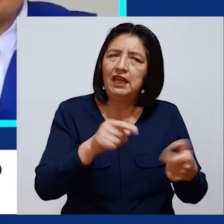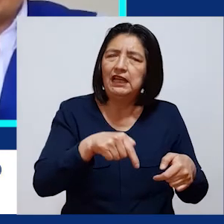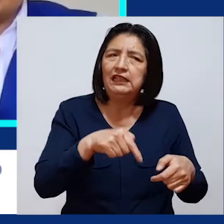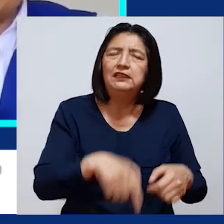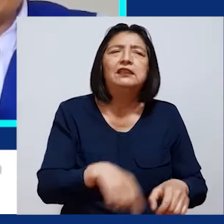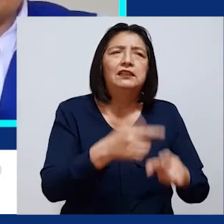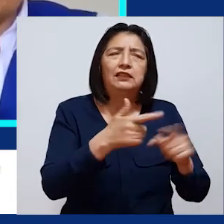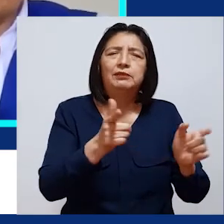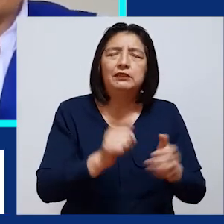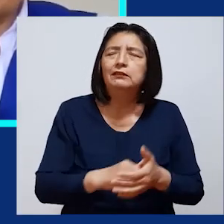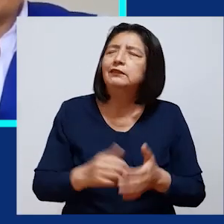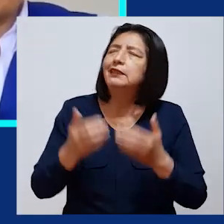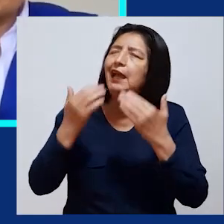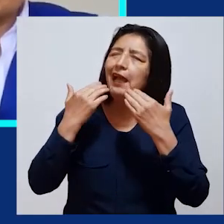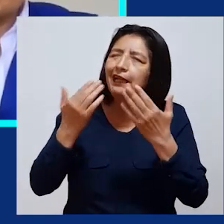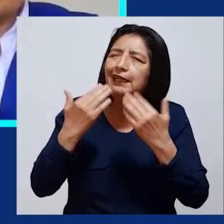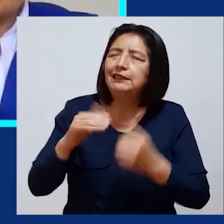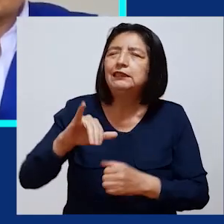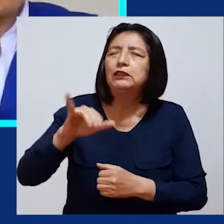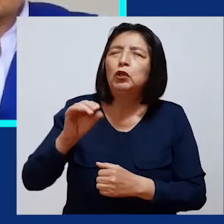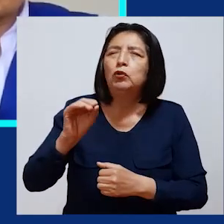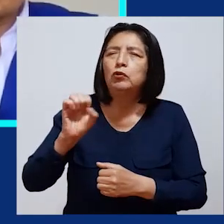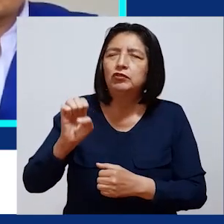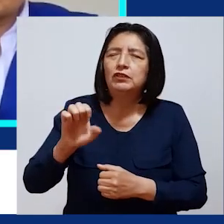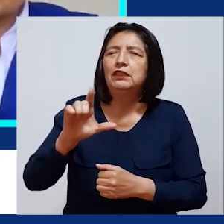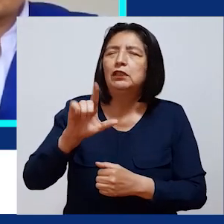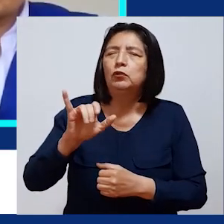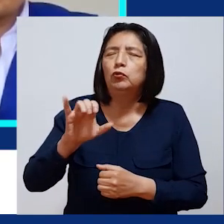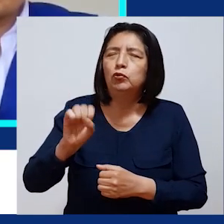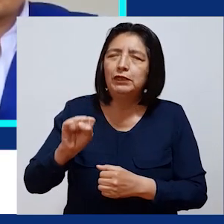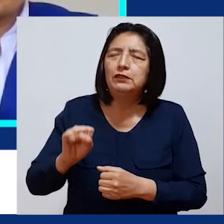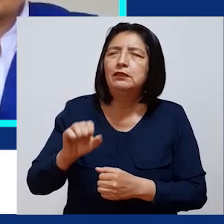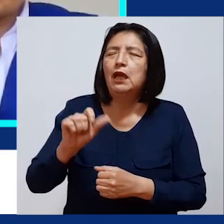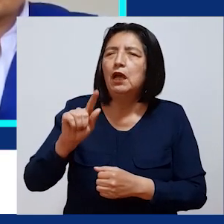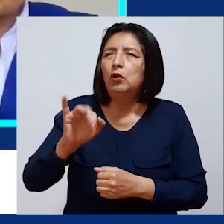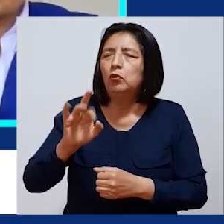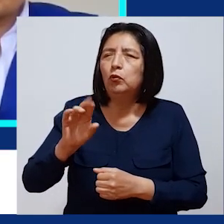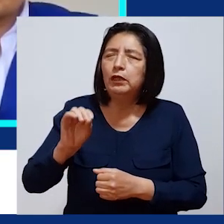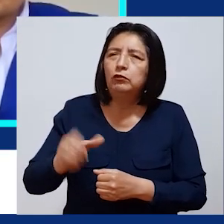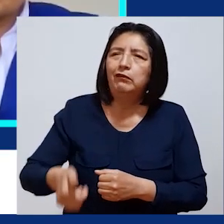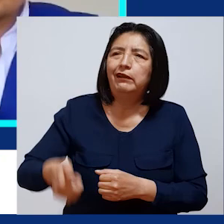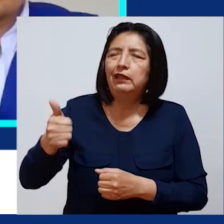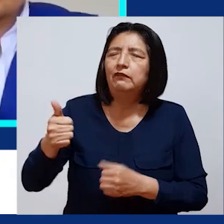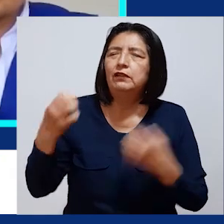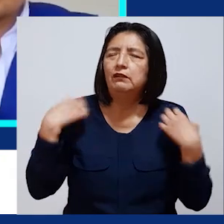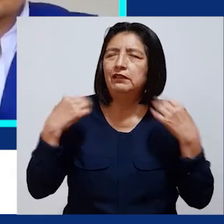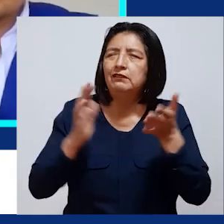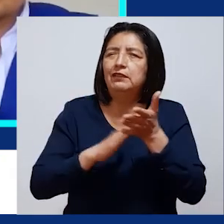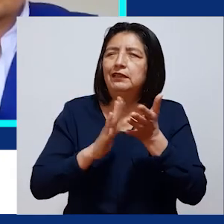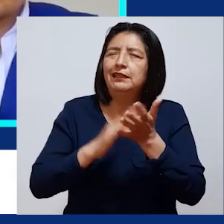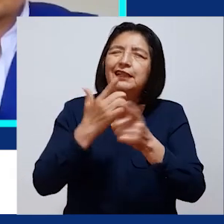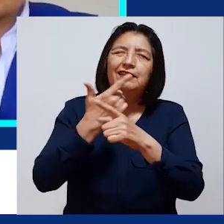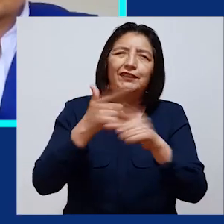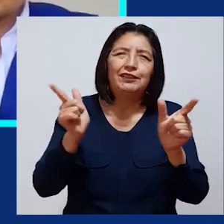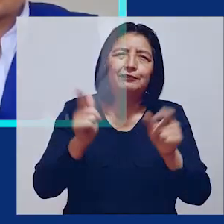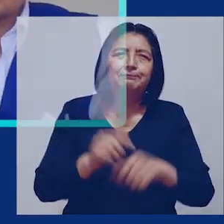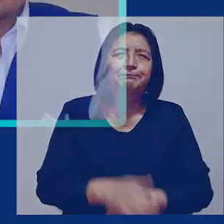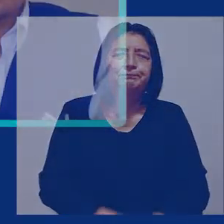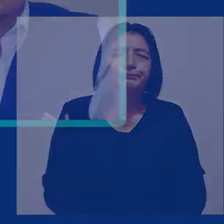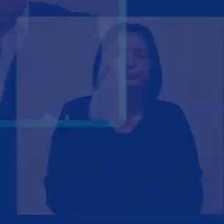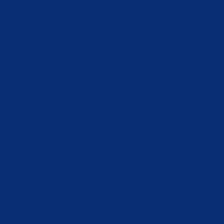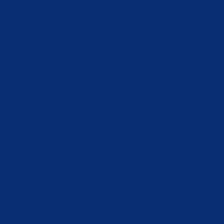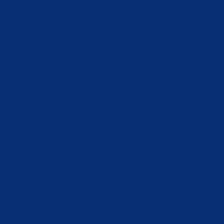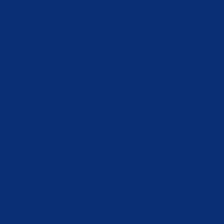rebrote aquí en La Libertad. Agradecemos a José Luis Agüero, jefe de la Oficina de la Defensoría del Pueblo en La Libertad.